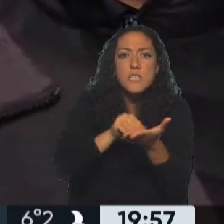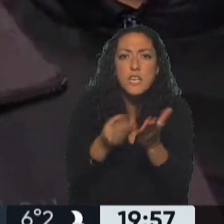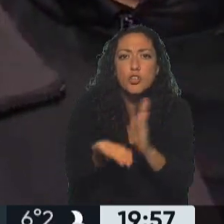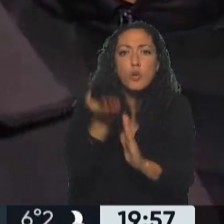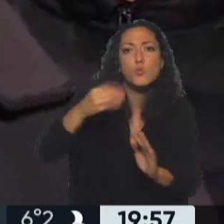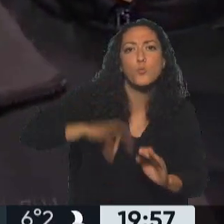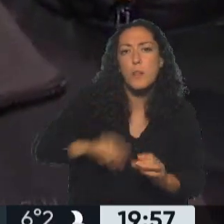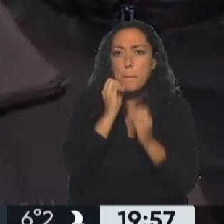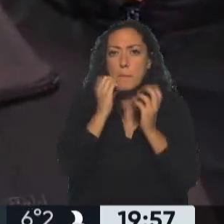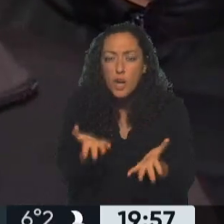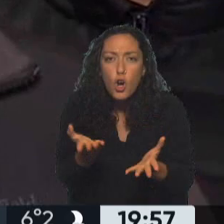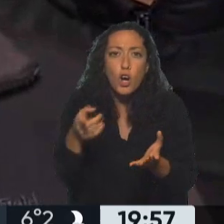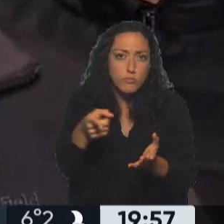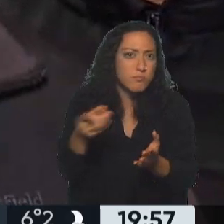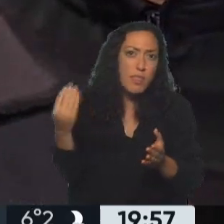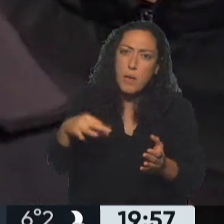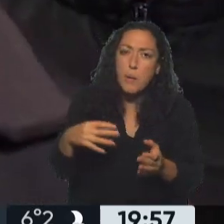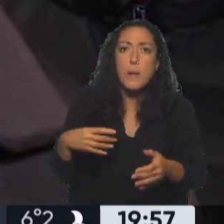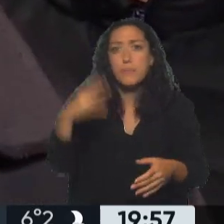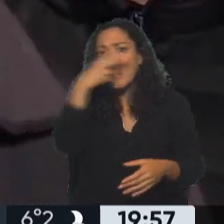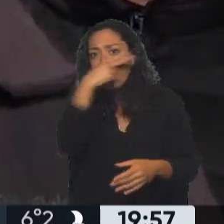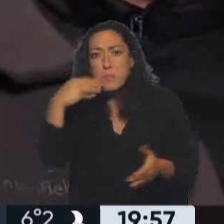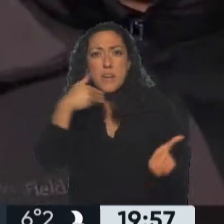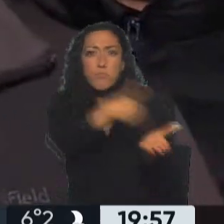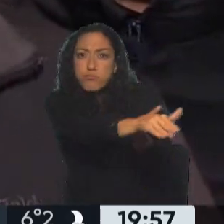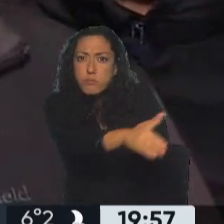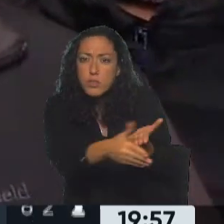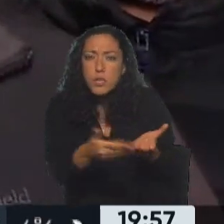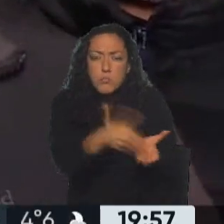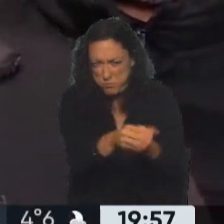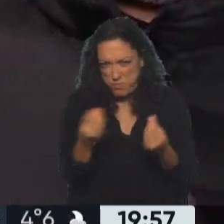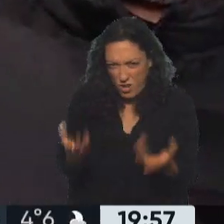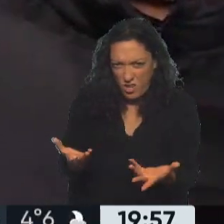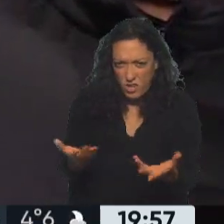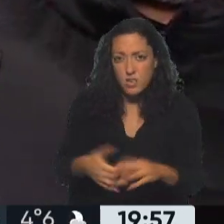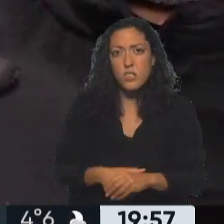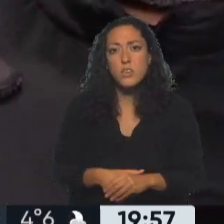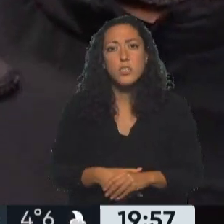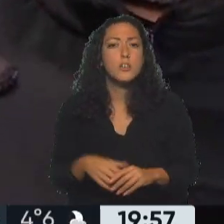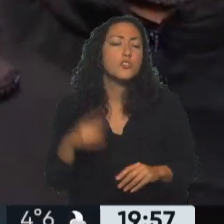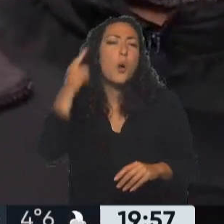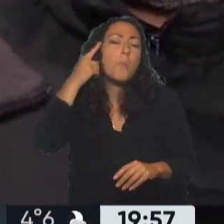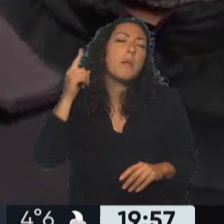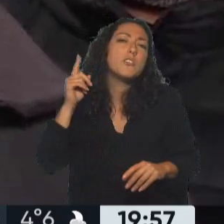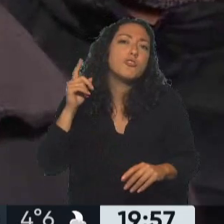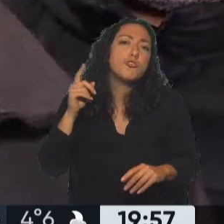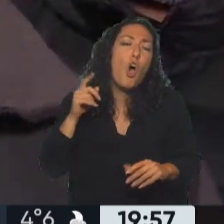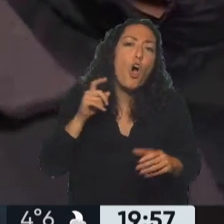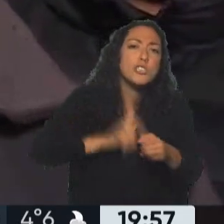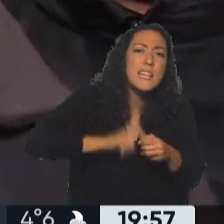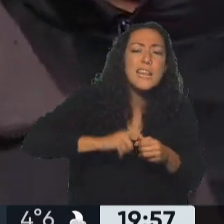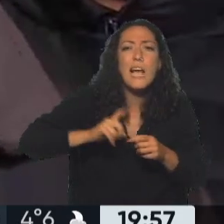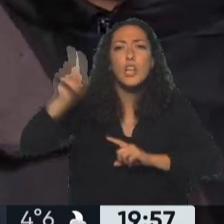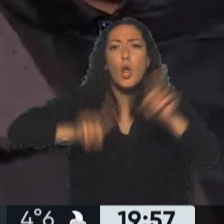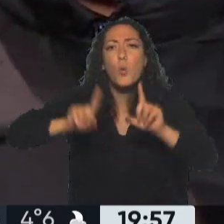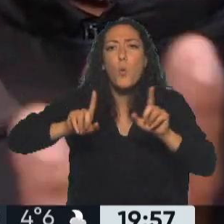excluyeron. Por eso la enfermería sigue peleándola. ¿Por qué los excluyen? No hay razón. Yo creo que en esto hay acuerdo con algunos sindicatos. Inclusive yo